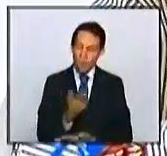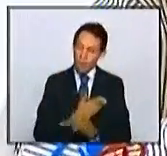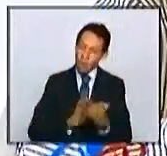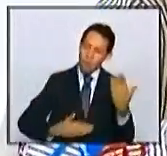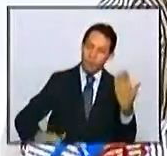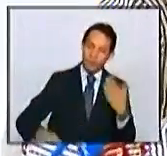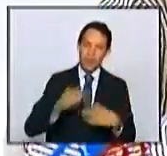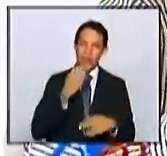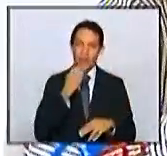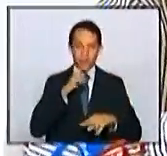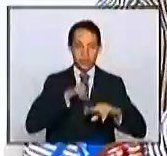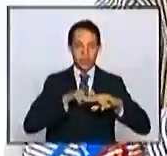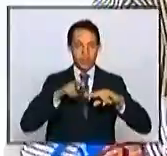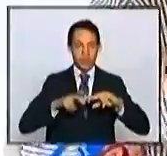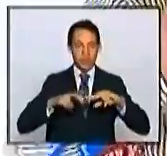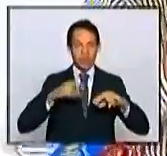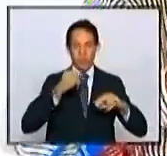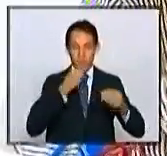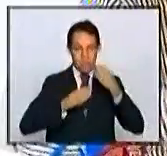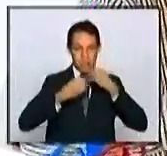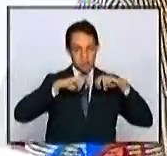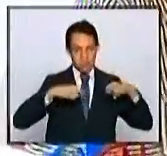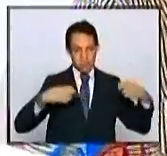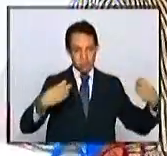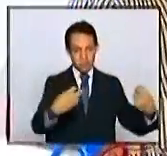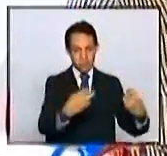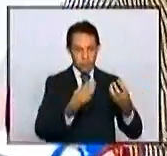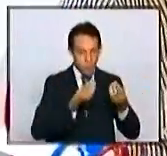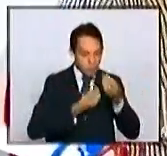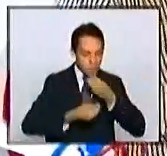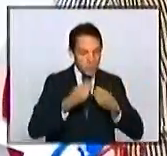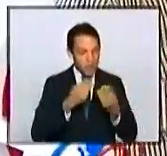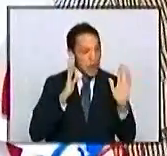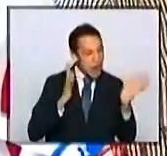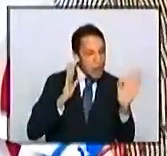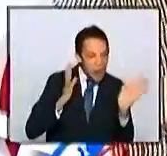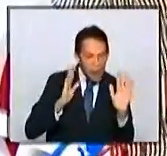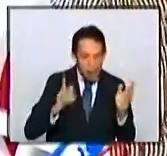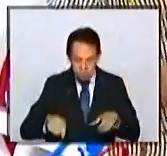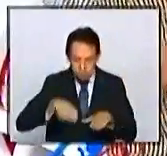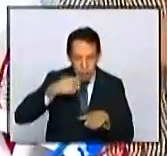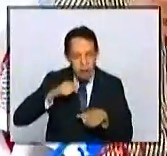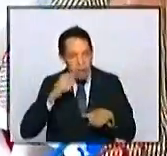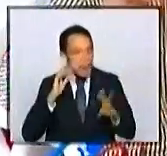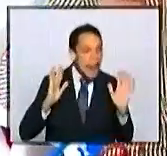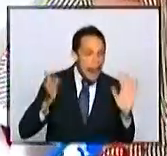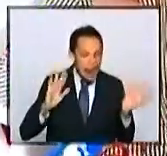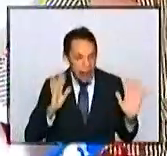estar sentados en familia en el comedor. Yo se los he dicho a la gente en la terapia,